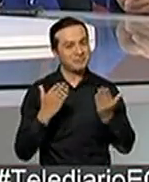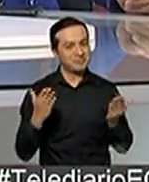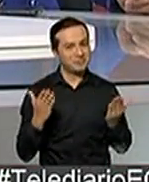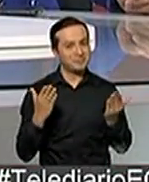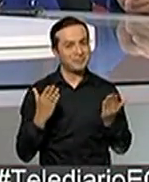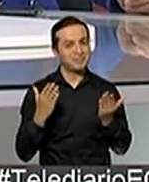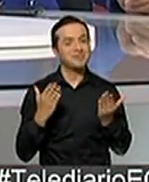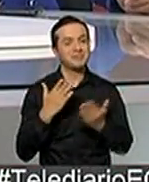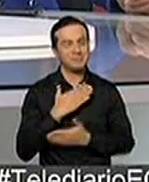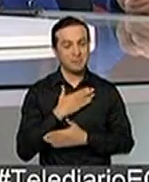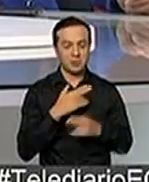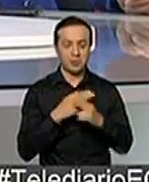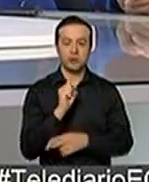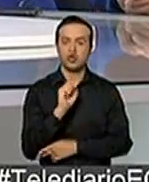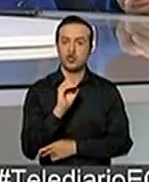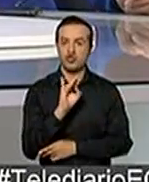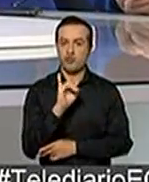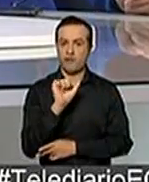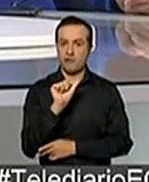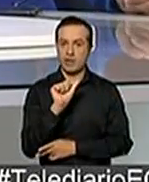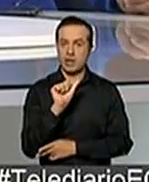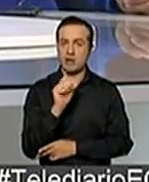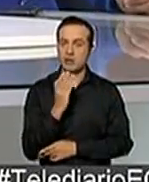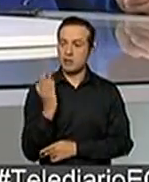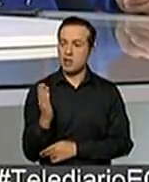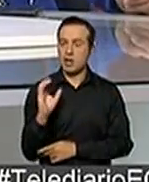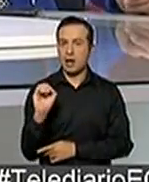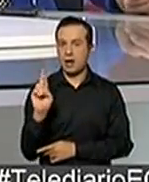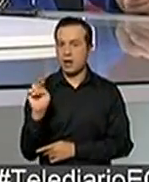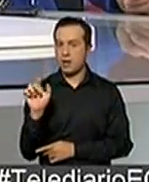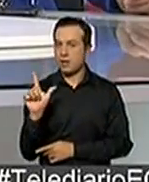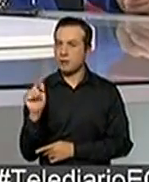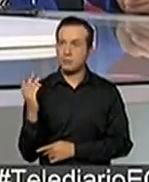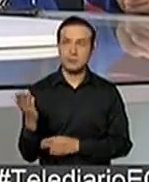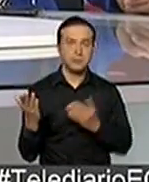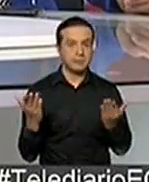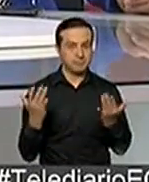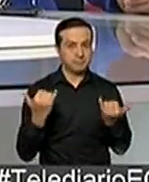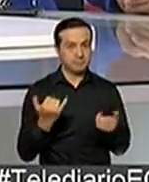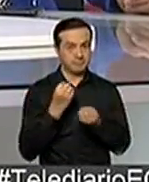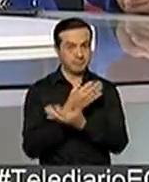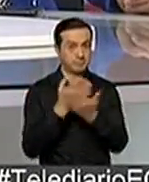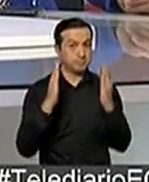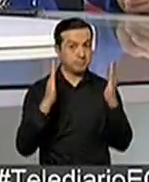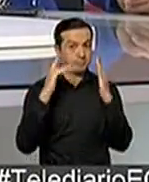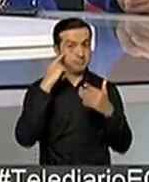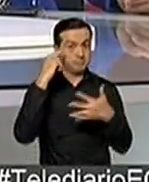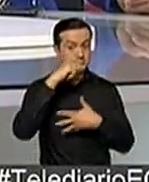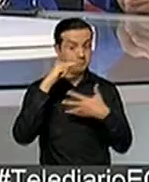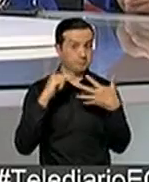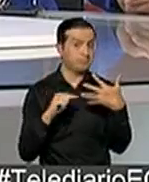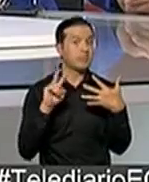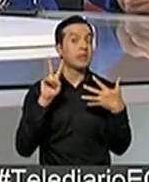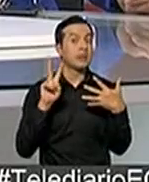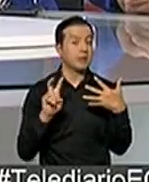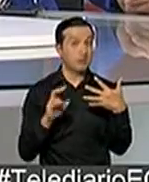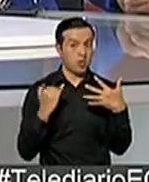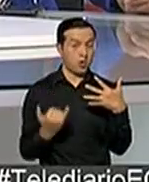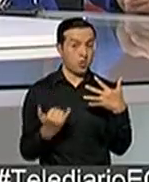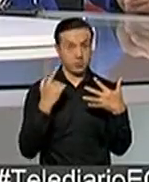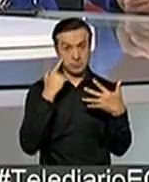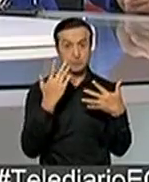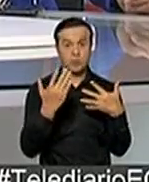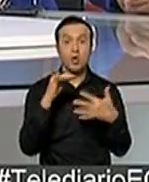habla, Sofía Montoya, y por supuesto, Carla Arcentales. ¿Qué tal, Sofía? Muy buenas tardes. A continuación, preste atención a los titulares de este